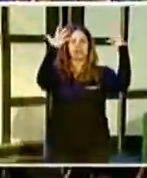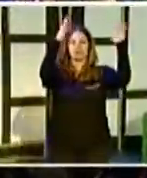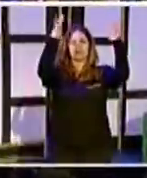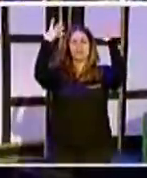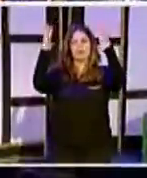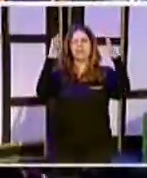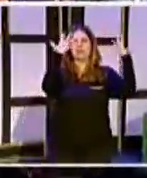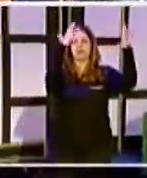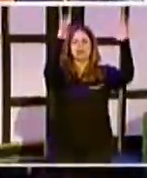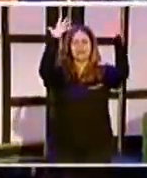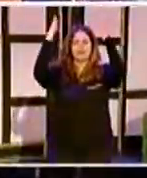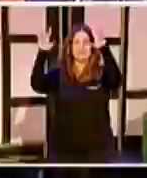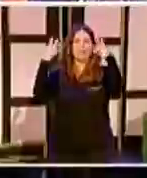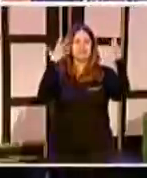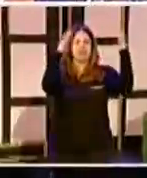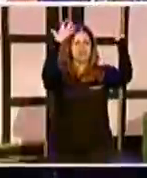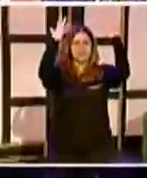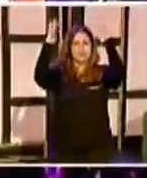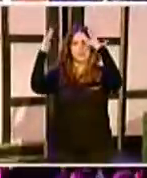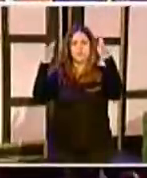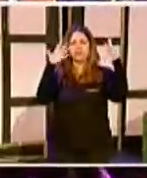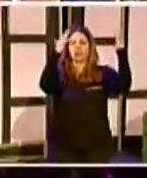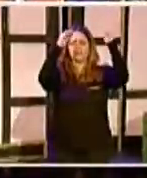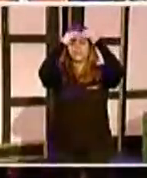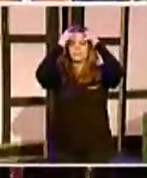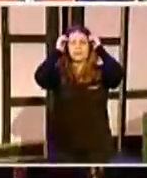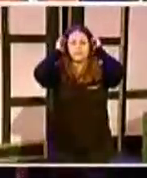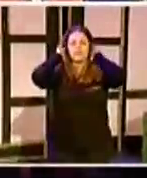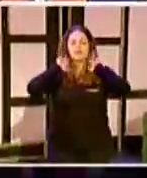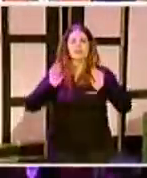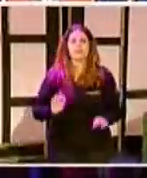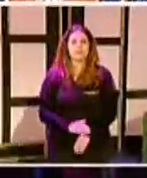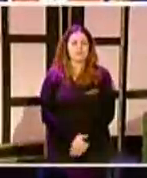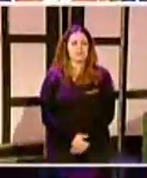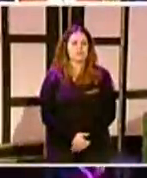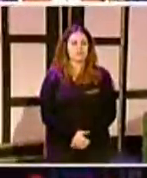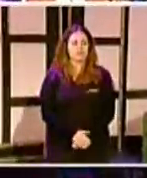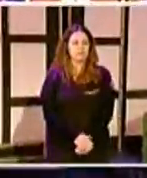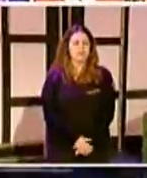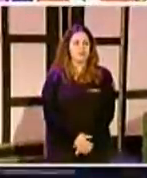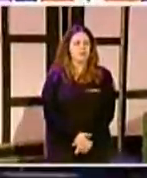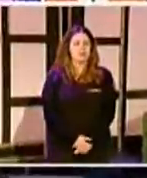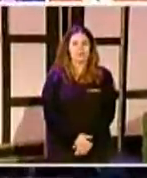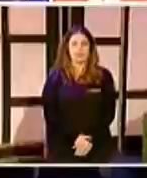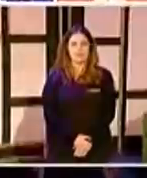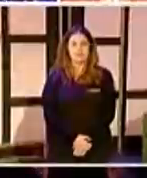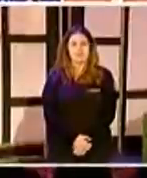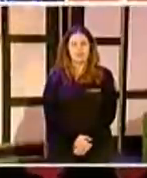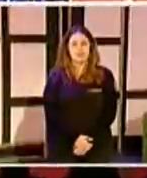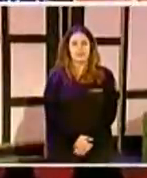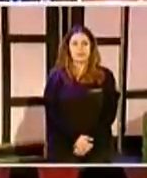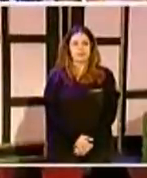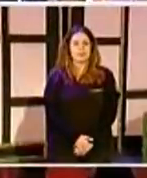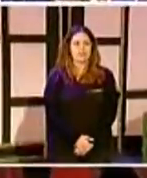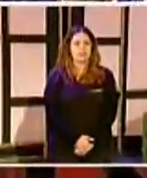Esta ha sido la primera canción que han interpretado ellos, los Legañosos, con este recorrido que han hecho a través de esta, su primera canción,